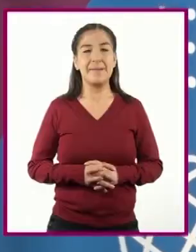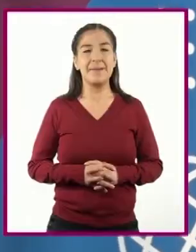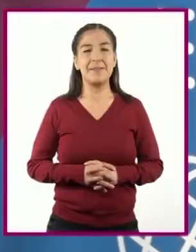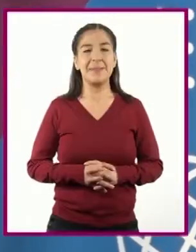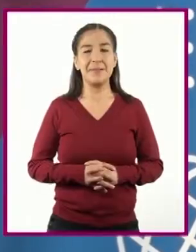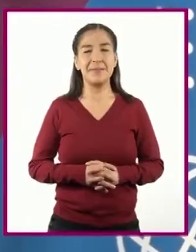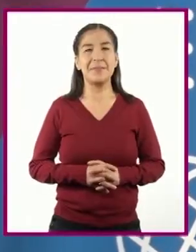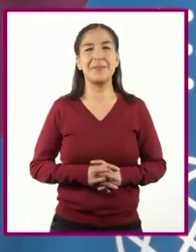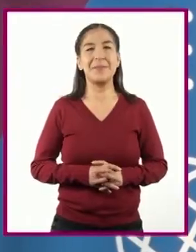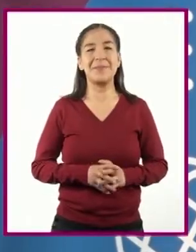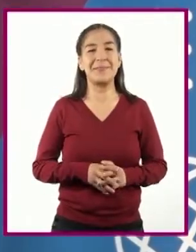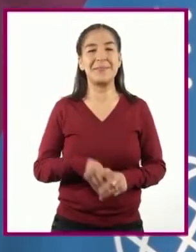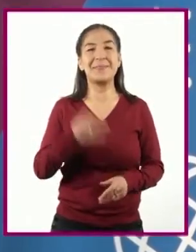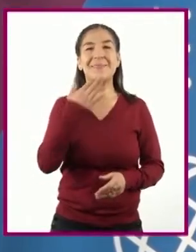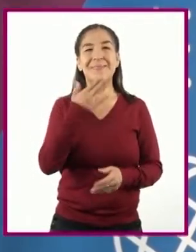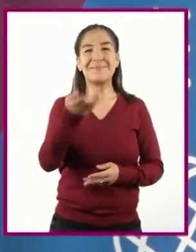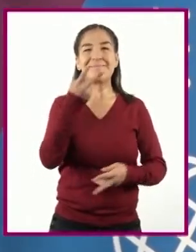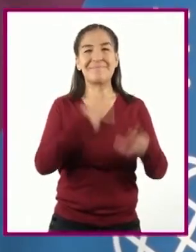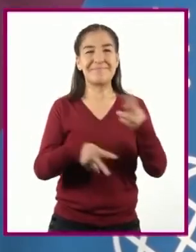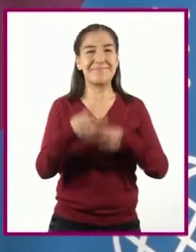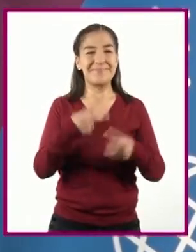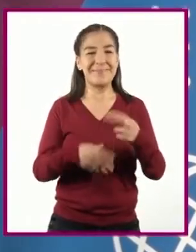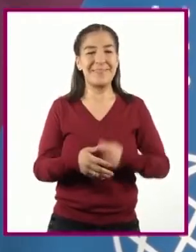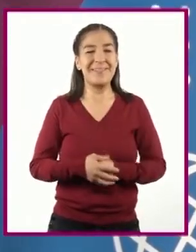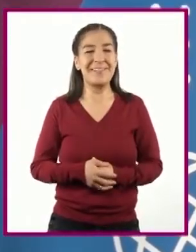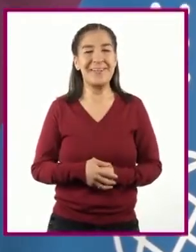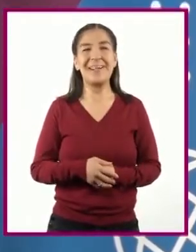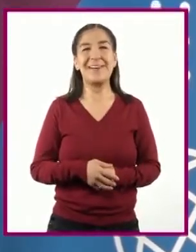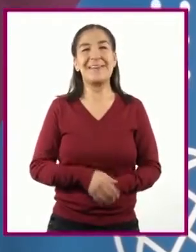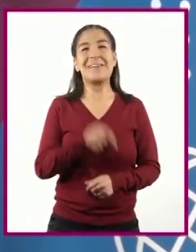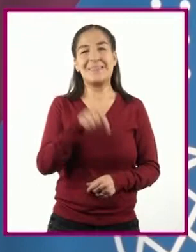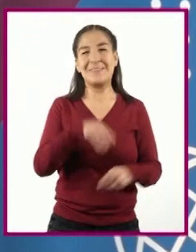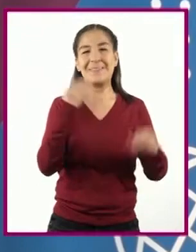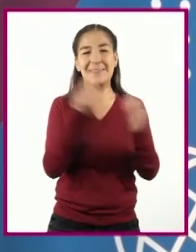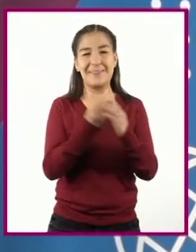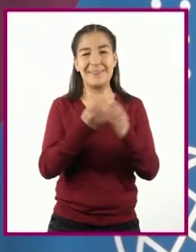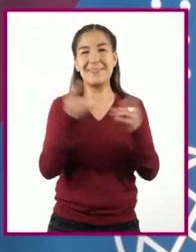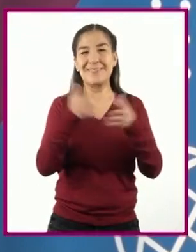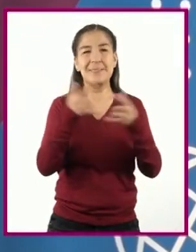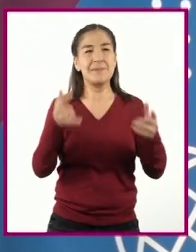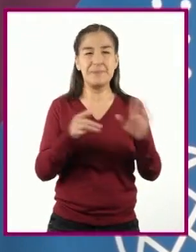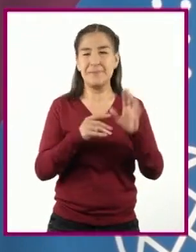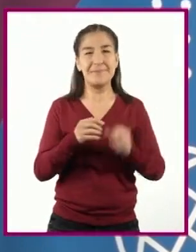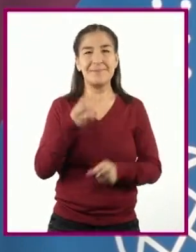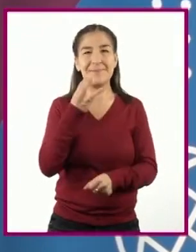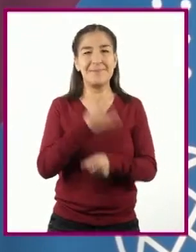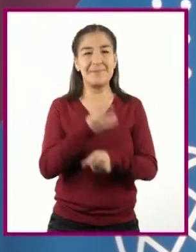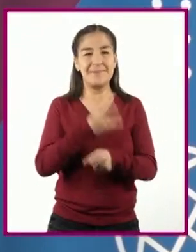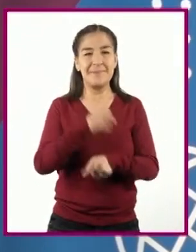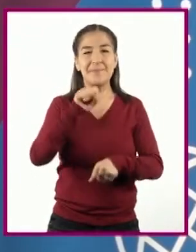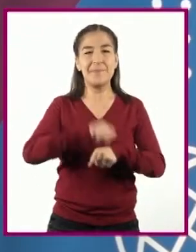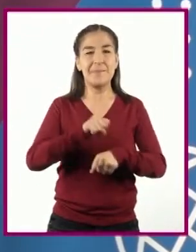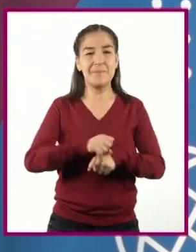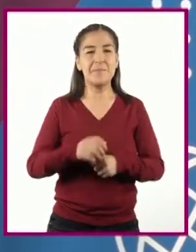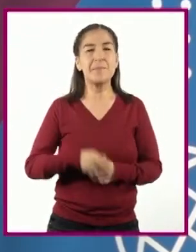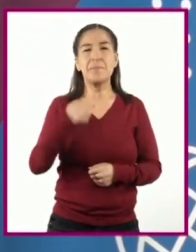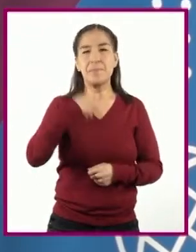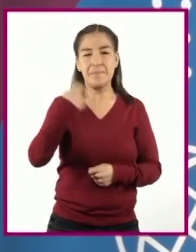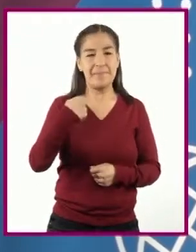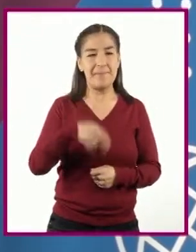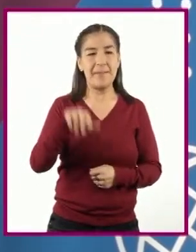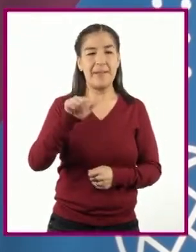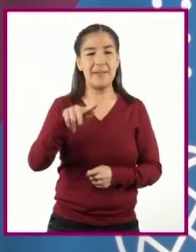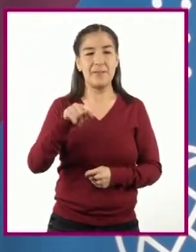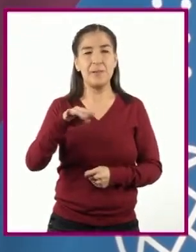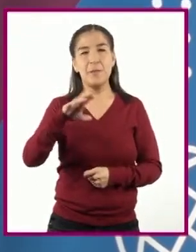Bienvenidas y bienvenidos a alumnas y alumnos a una sesión más de Historia Tercer Grado. Mi nombre es Antonio Blas Hernández y les doy la